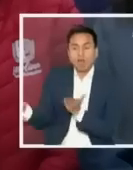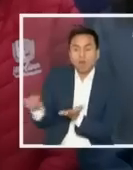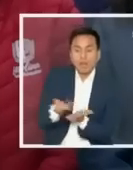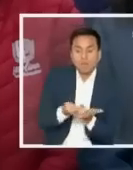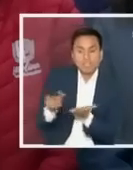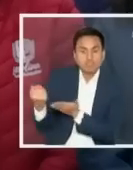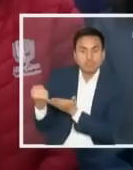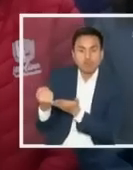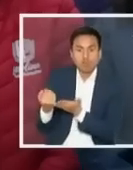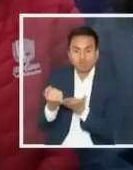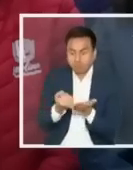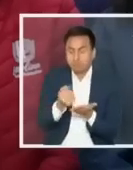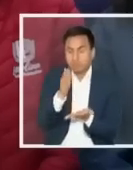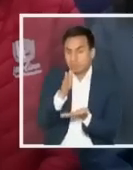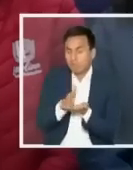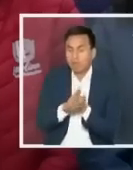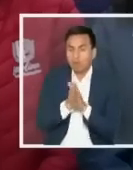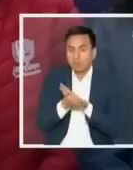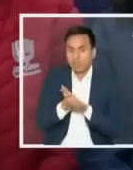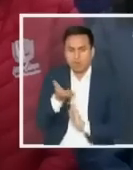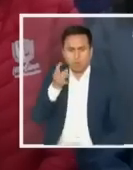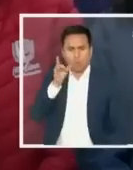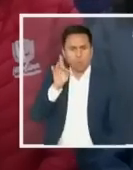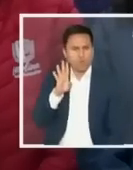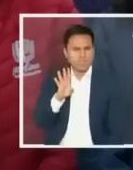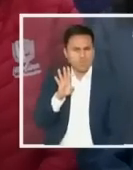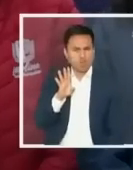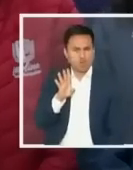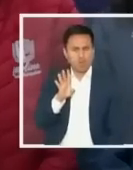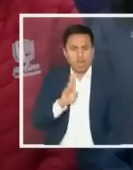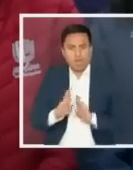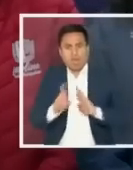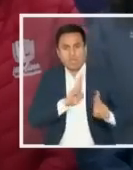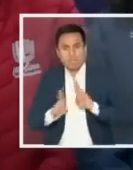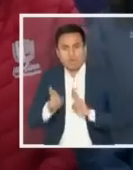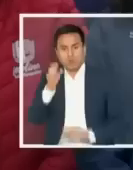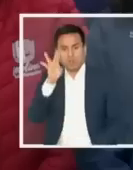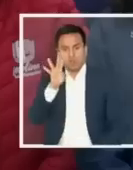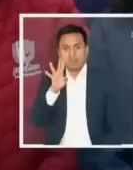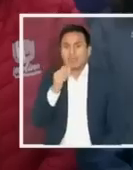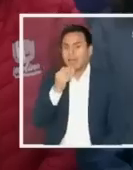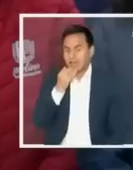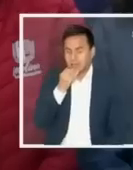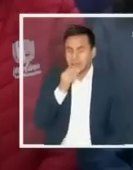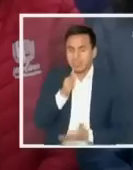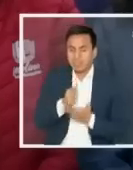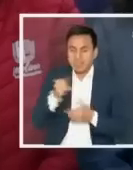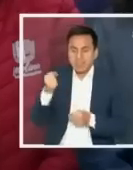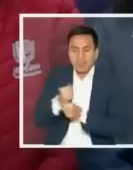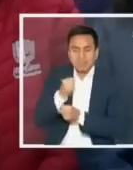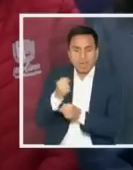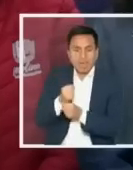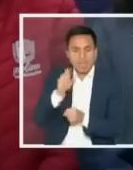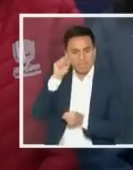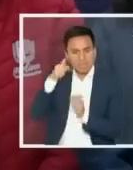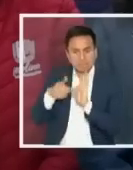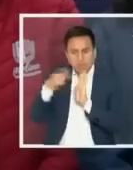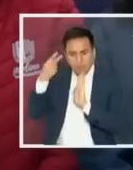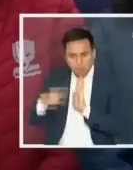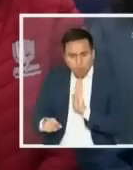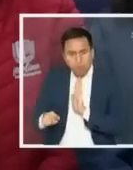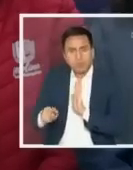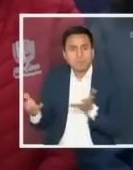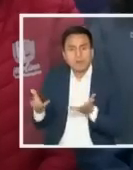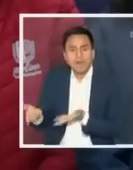es nos enteramos. Nos enteramos, o claro. Y después dice, cuando yo me enteré. Bueno, ¿qué? Peor. ¿Cuándo se enteró?